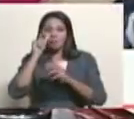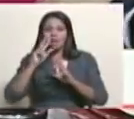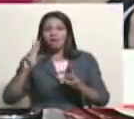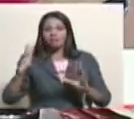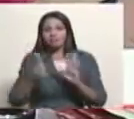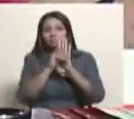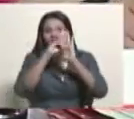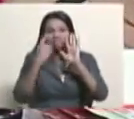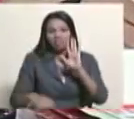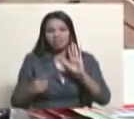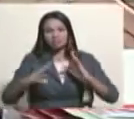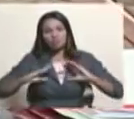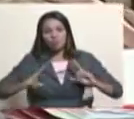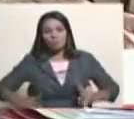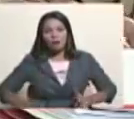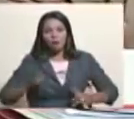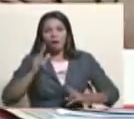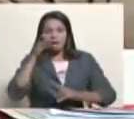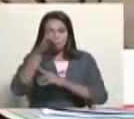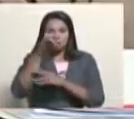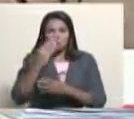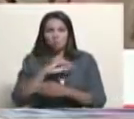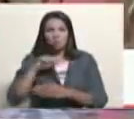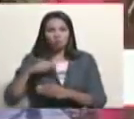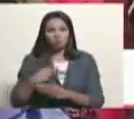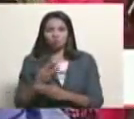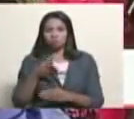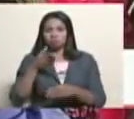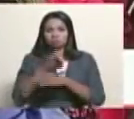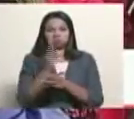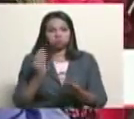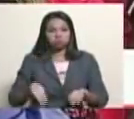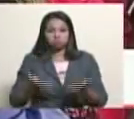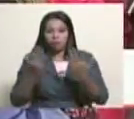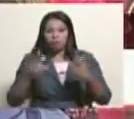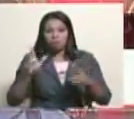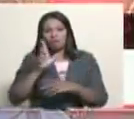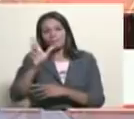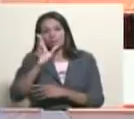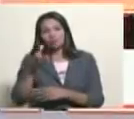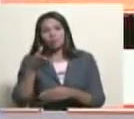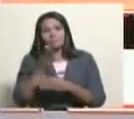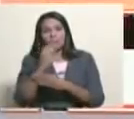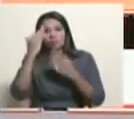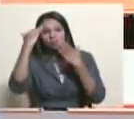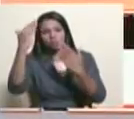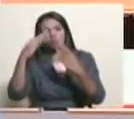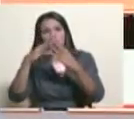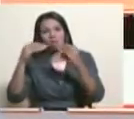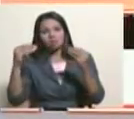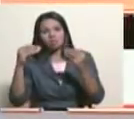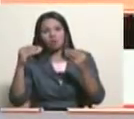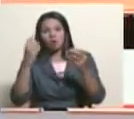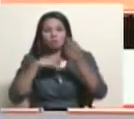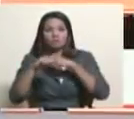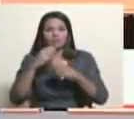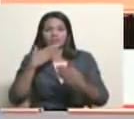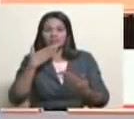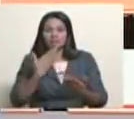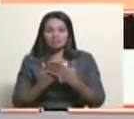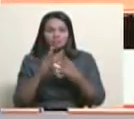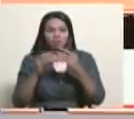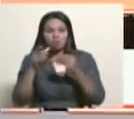humanos. Allá le enviamos de aquí, desde la Dirección Nacional del PSUV, nuestro saludo de